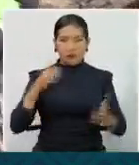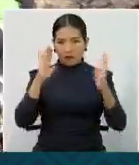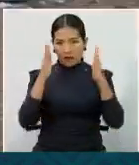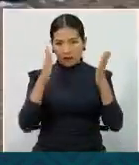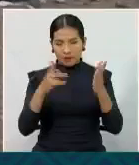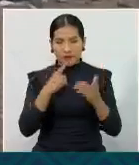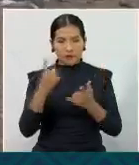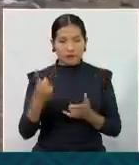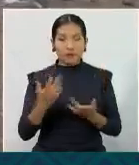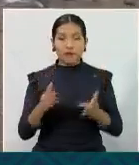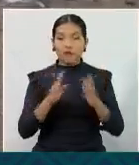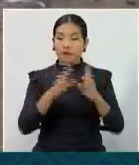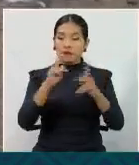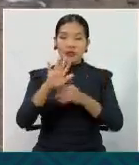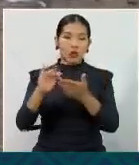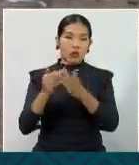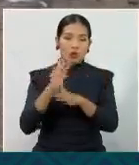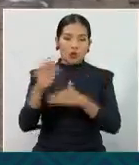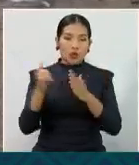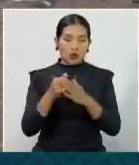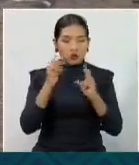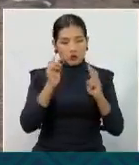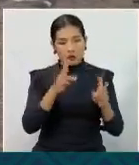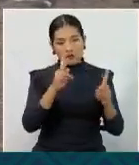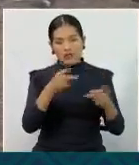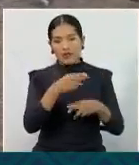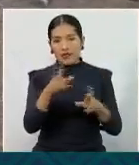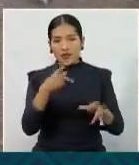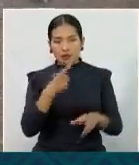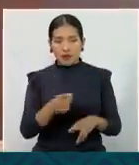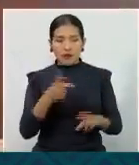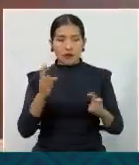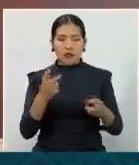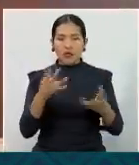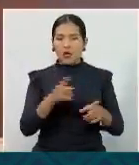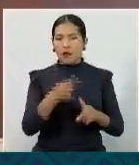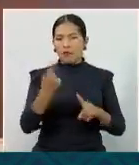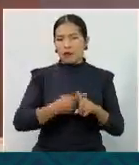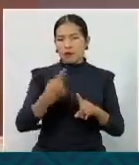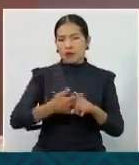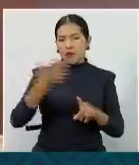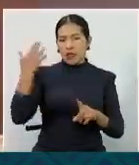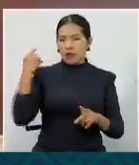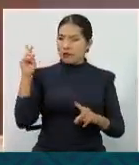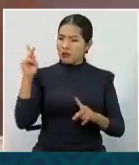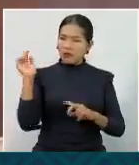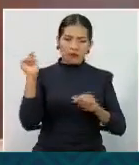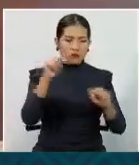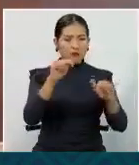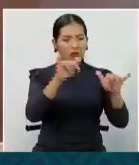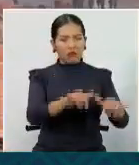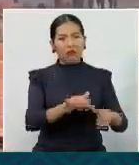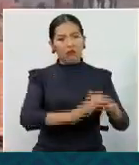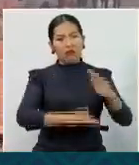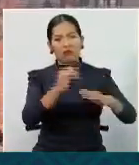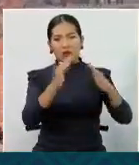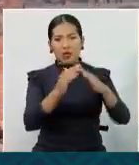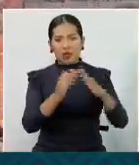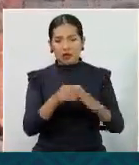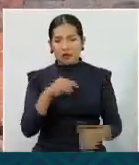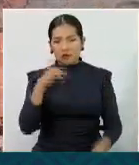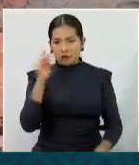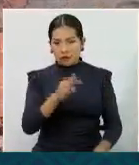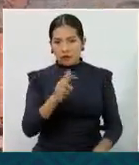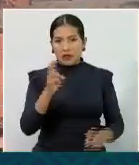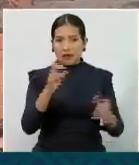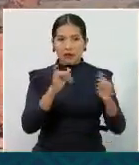brindar declaraciones sobre estos supuestos avasalladores. Ellos mencionaron que hace meses atrás gente extraña se asentaron y construyeron viviendas pequeñas